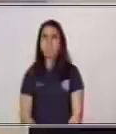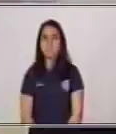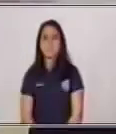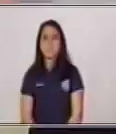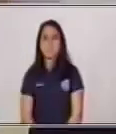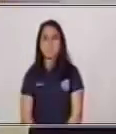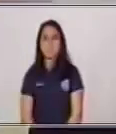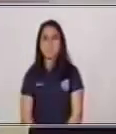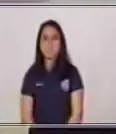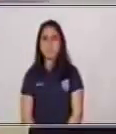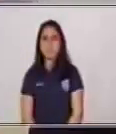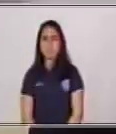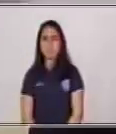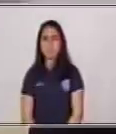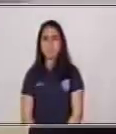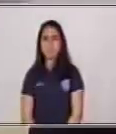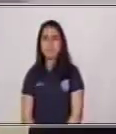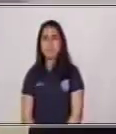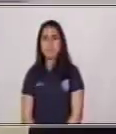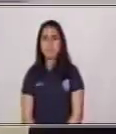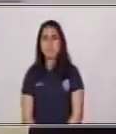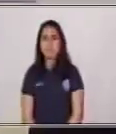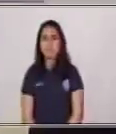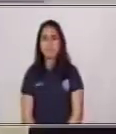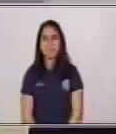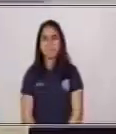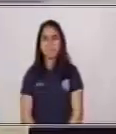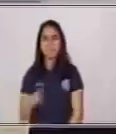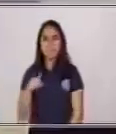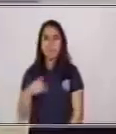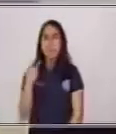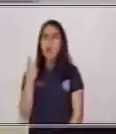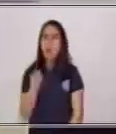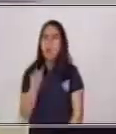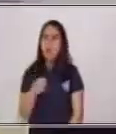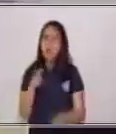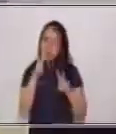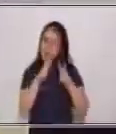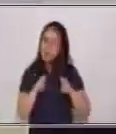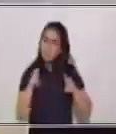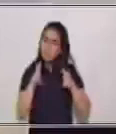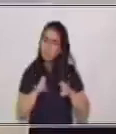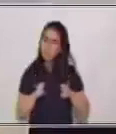Muy bien, ahora vamos a verificar tus respuestas. La primera es ciudad.